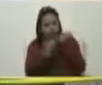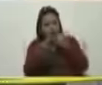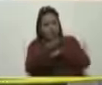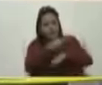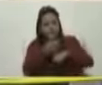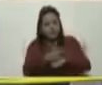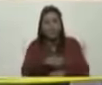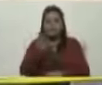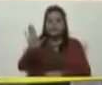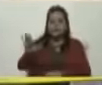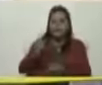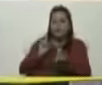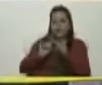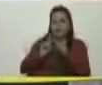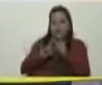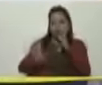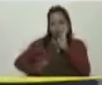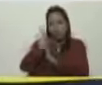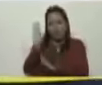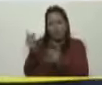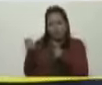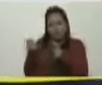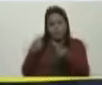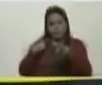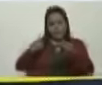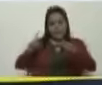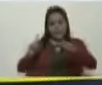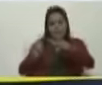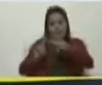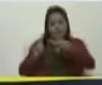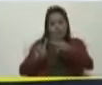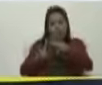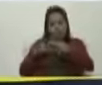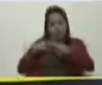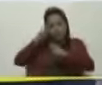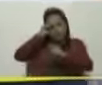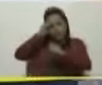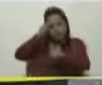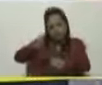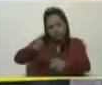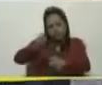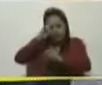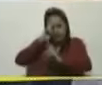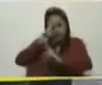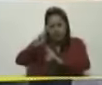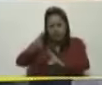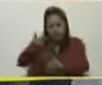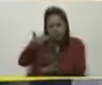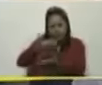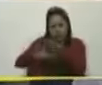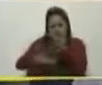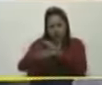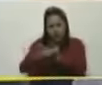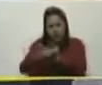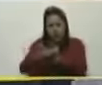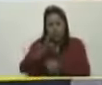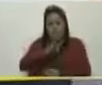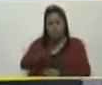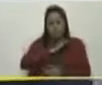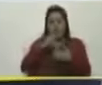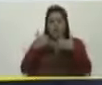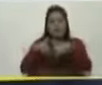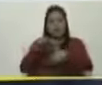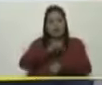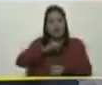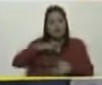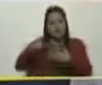recuperación económica. Segundo, que yo le debo reconocer, presidente, el respeto que usted ha tenido hacia la propiedad privada. Y